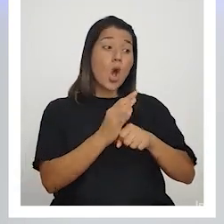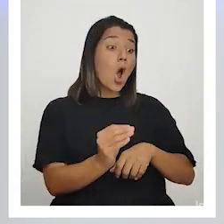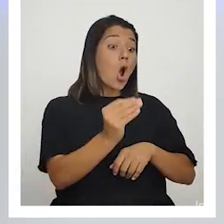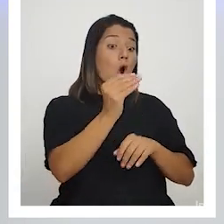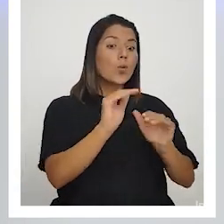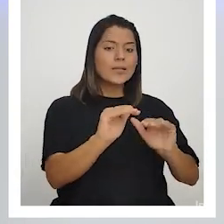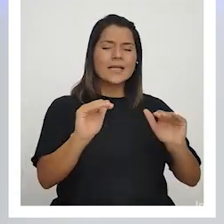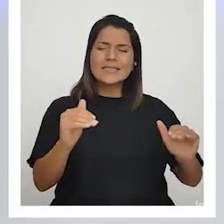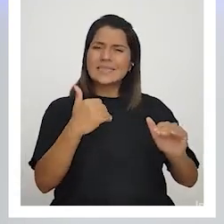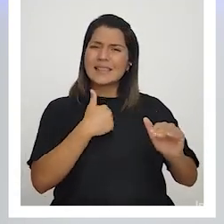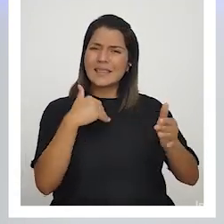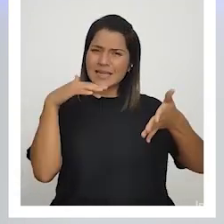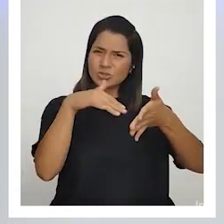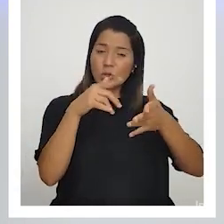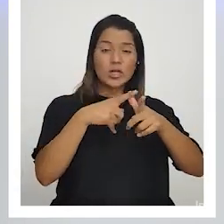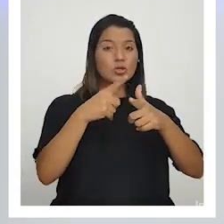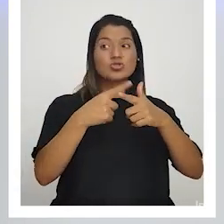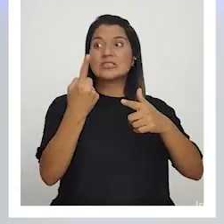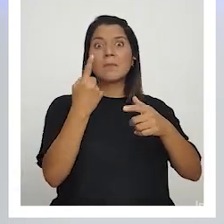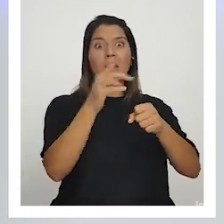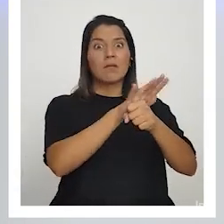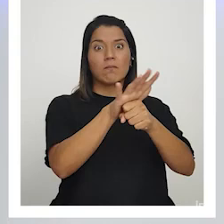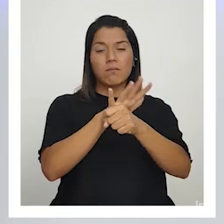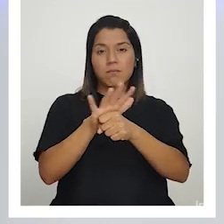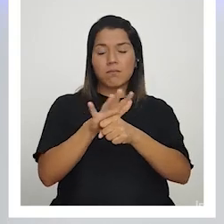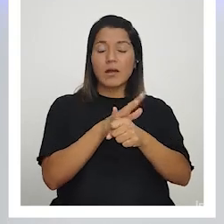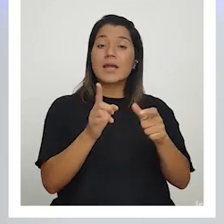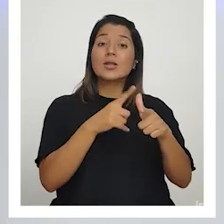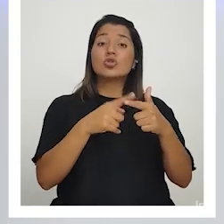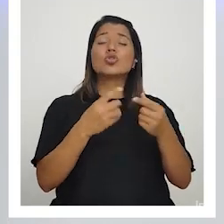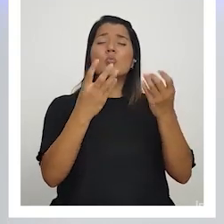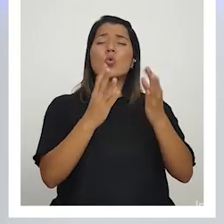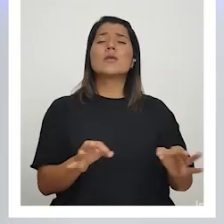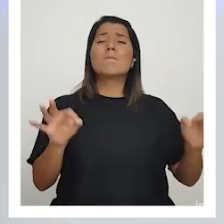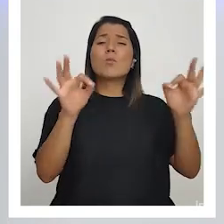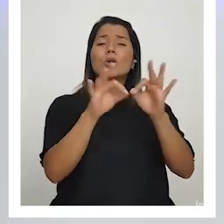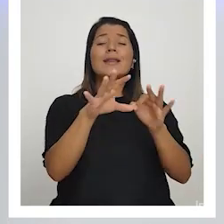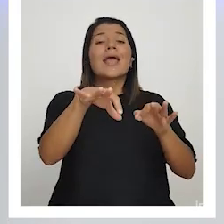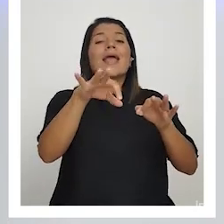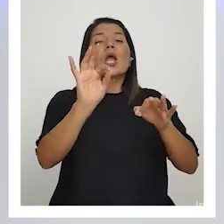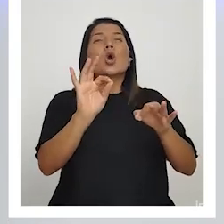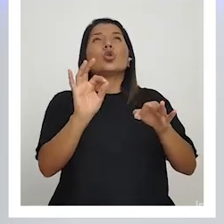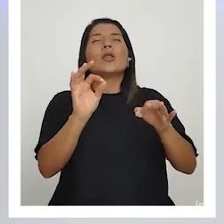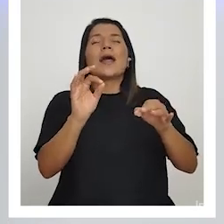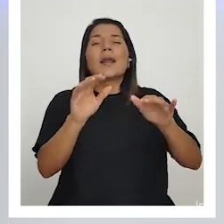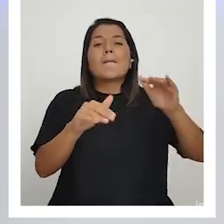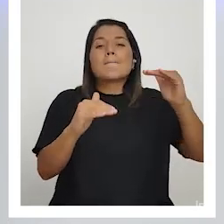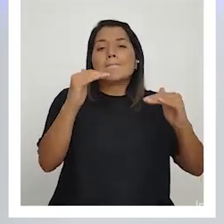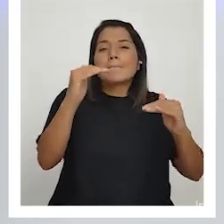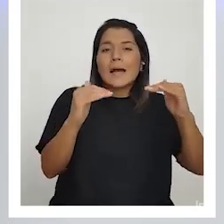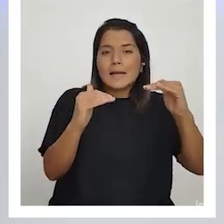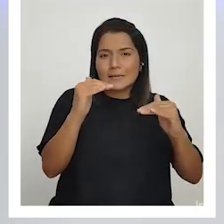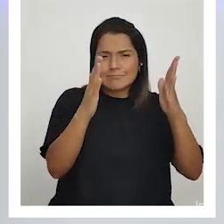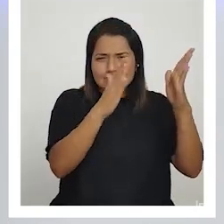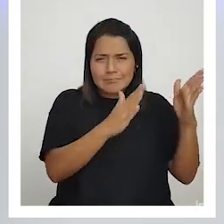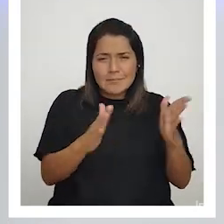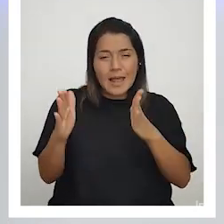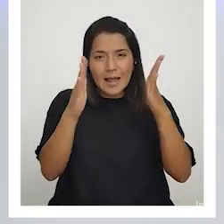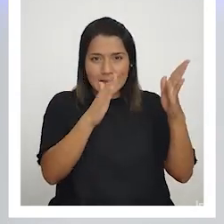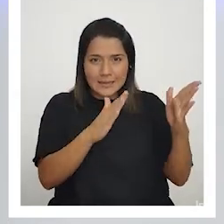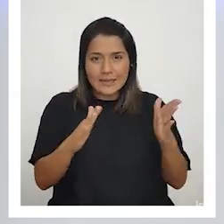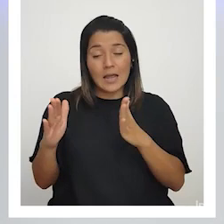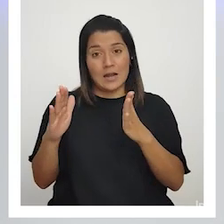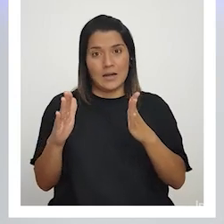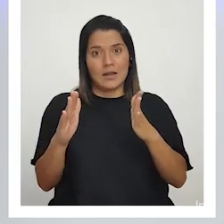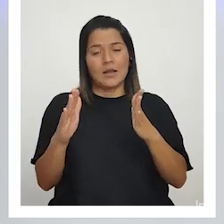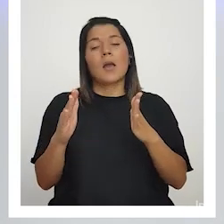y andamos siempre en carreras, entonces es buscar ese balance y estructurarlo y planificarlo y planearlo,